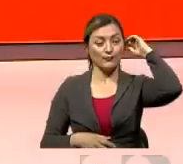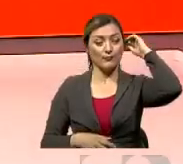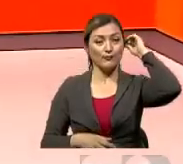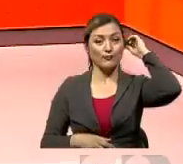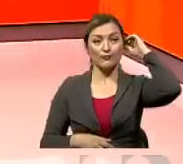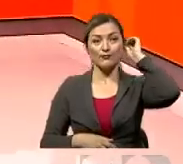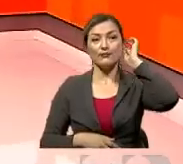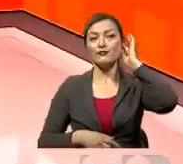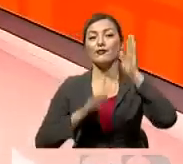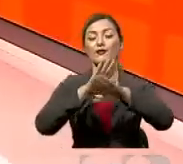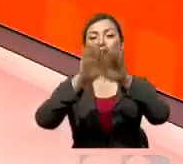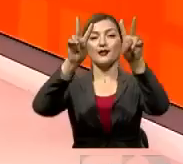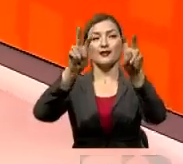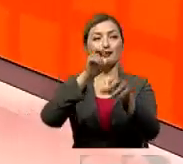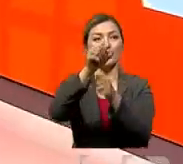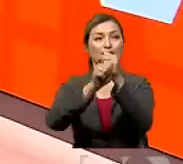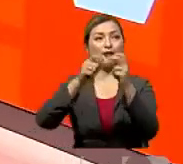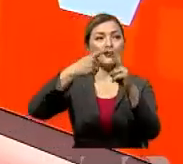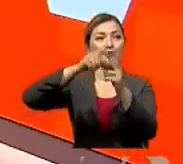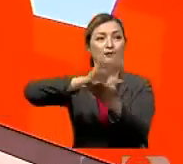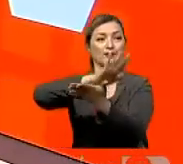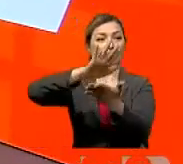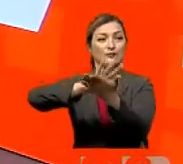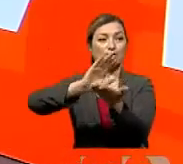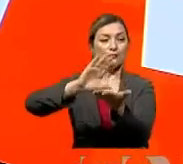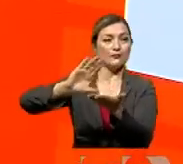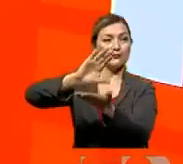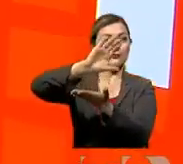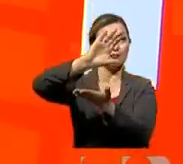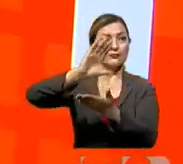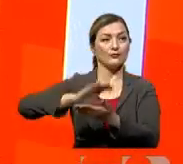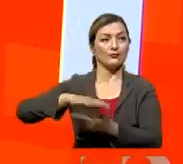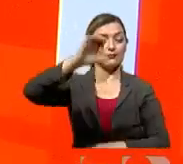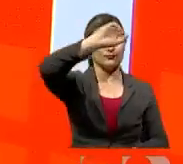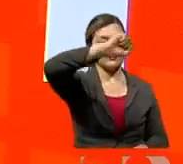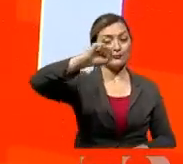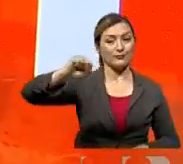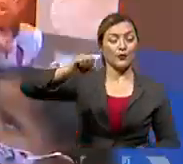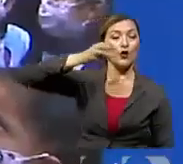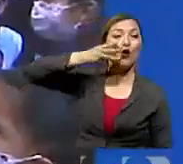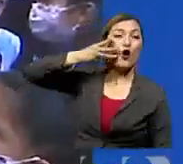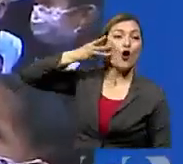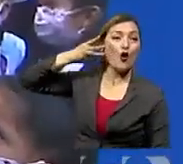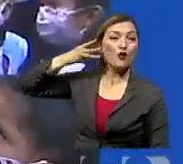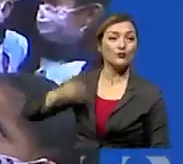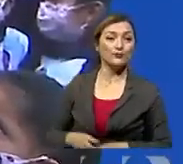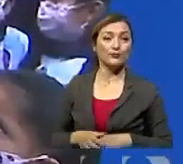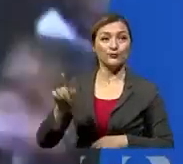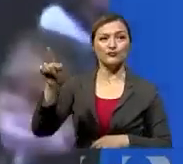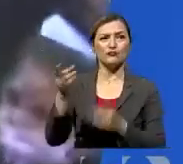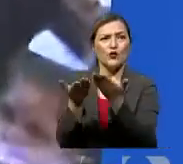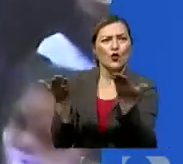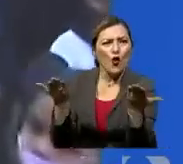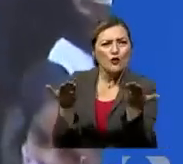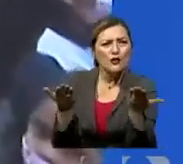con el año escolar en la Sierra y Amazonía. Esto a propósito, pues vamos a hacer contacto con nuestro compañero Juan Miguel Rodríguez, quien se encuentra en Guayabamba.